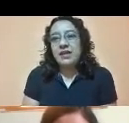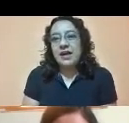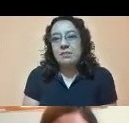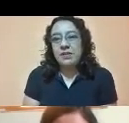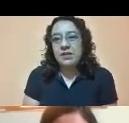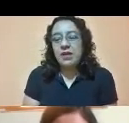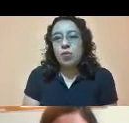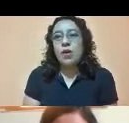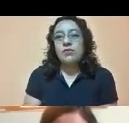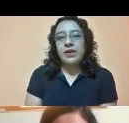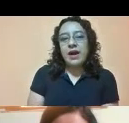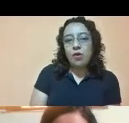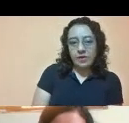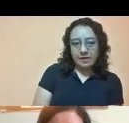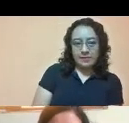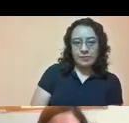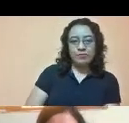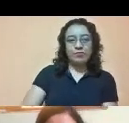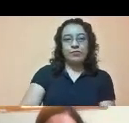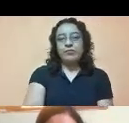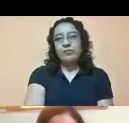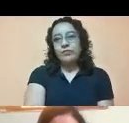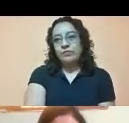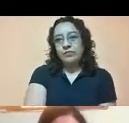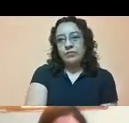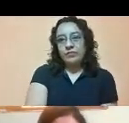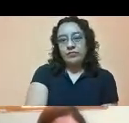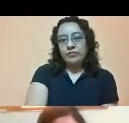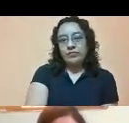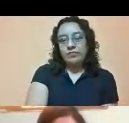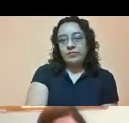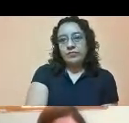trabajar de carpintero cuando era joven.